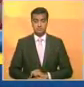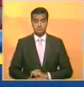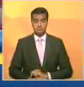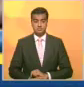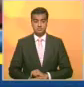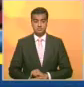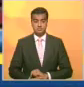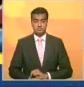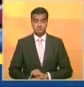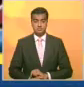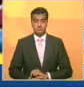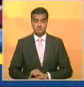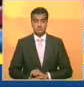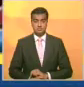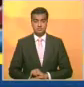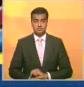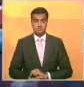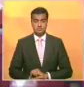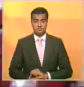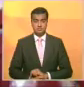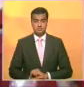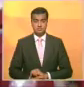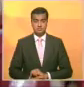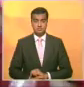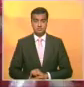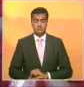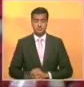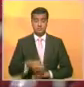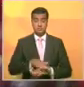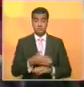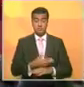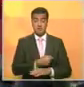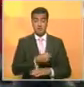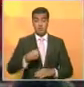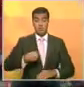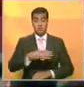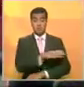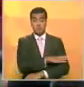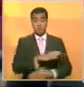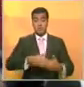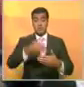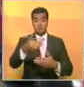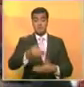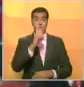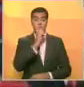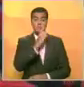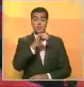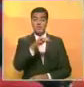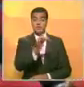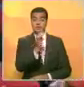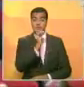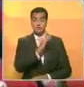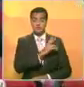Porque nuestro adversario va más allá de él. En Táchira, Javier Faría, Noticiero Venevisión.